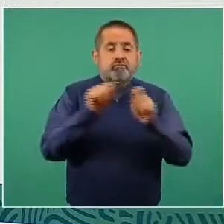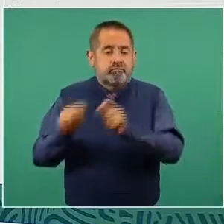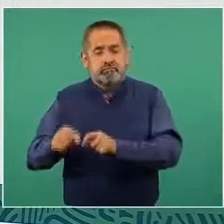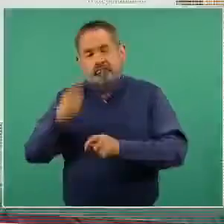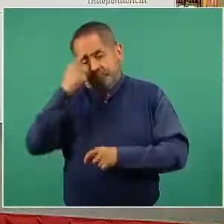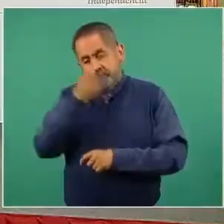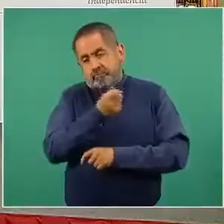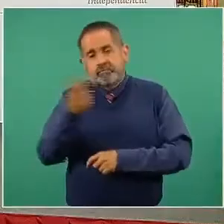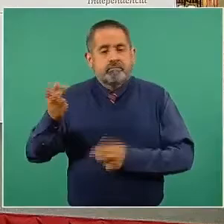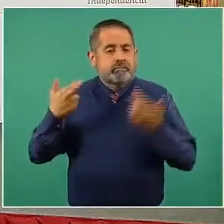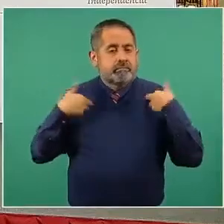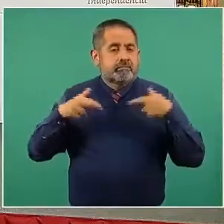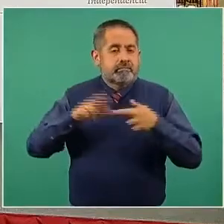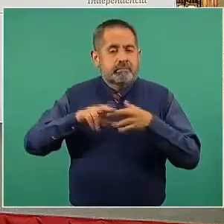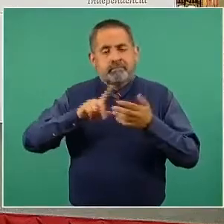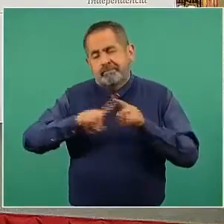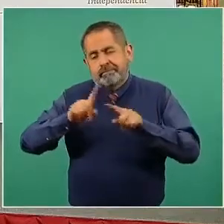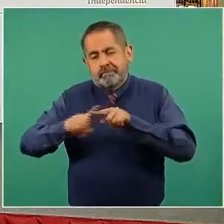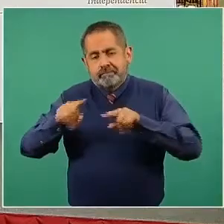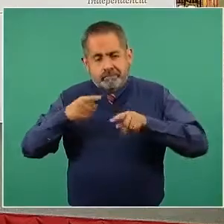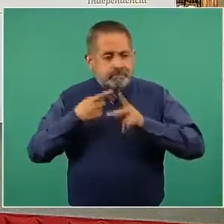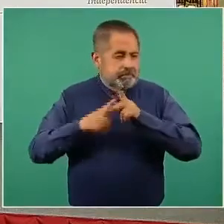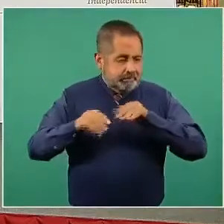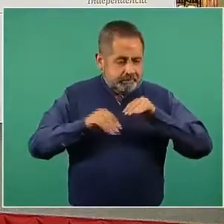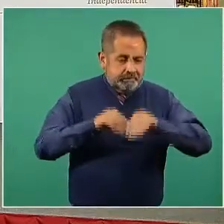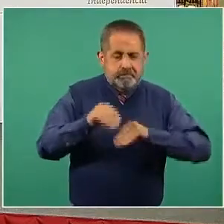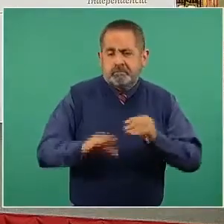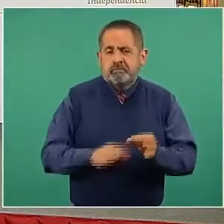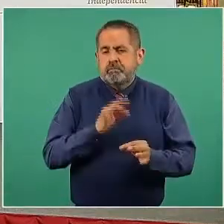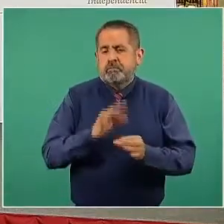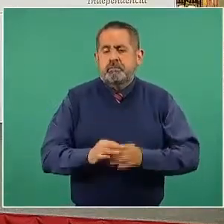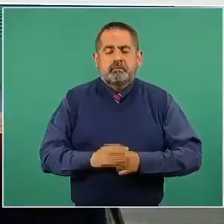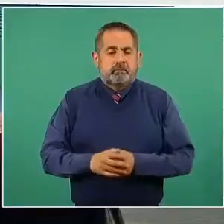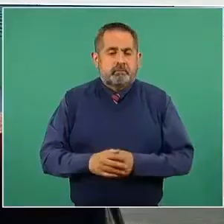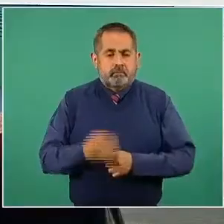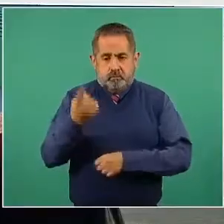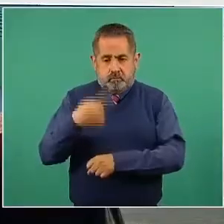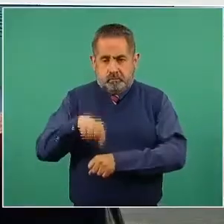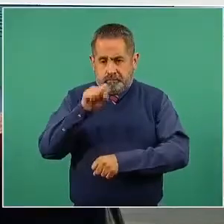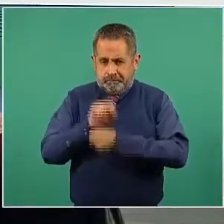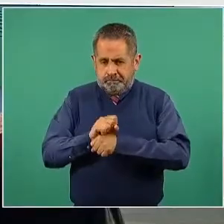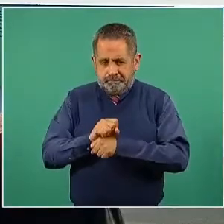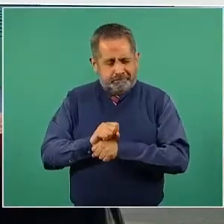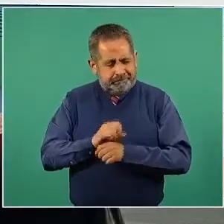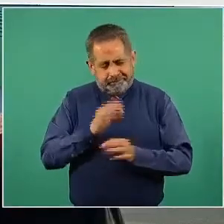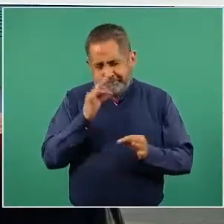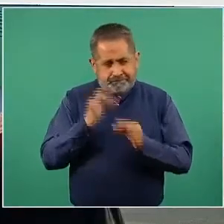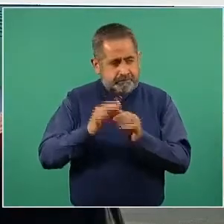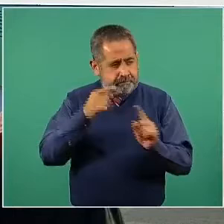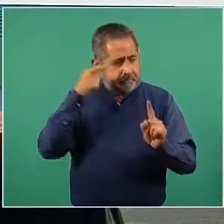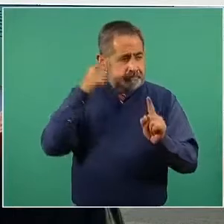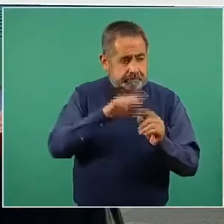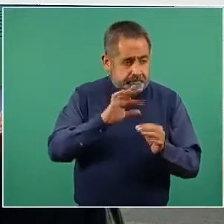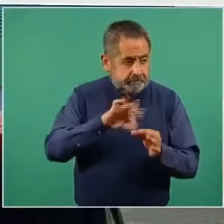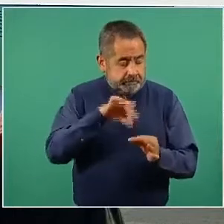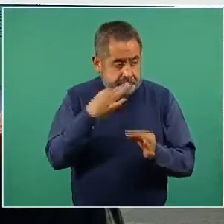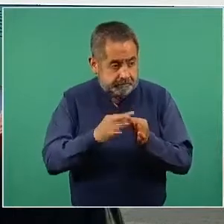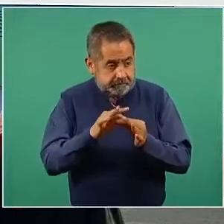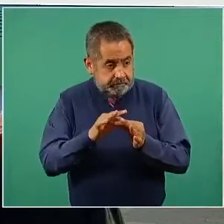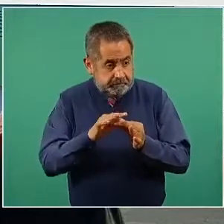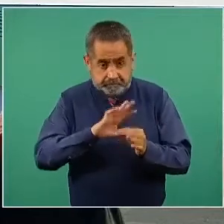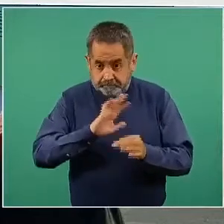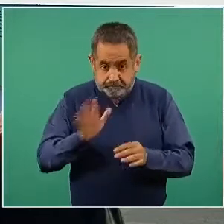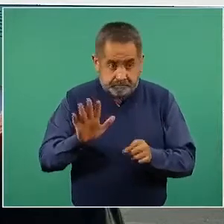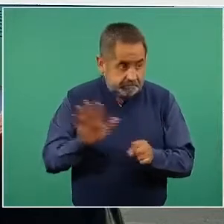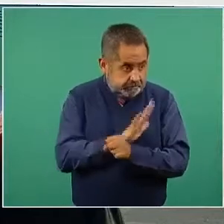estado programado, y empezar la semana y completar. Es decir, a lo largo de una semana se completa la meta y se termina